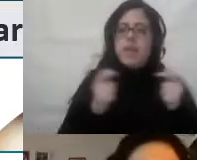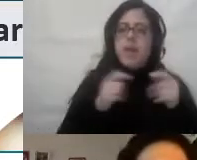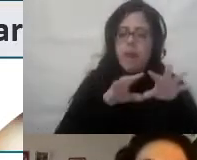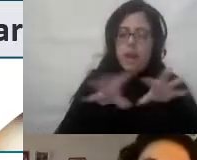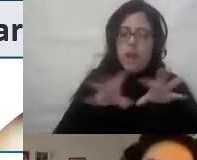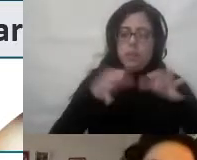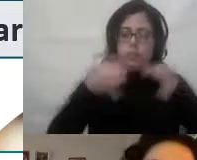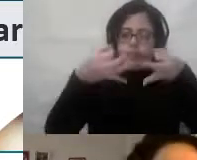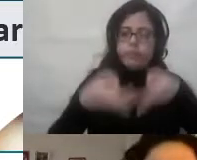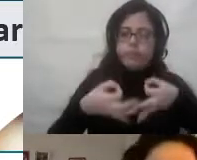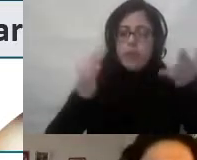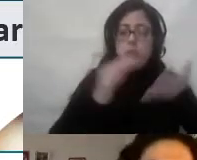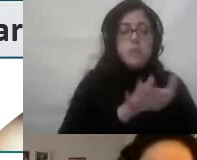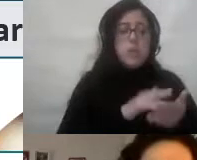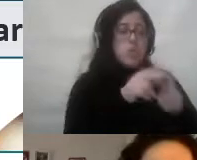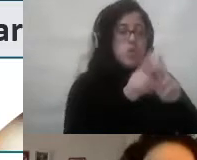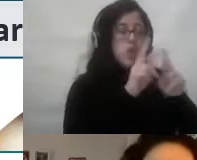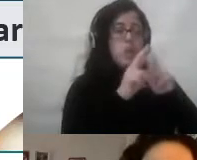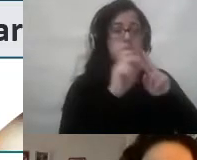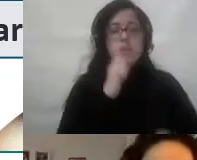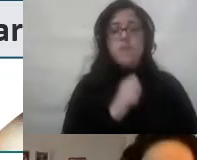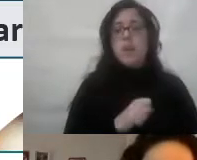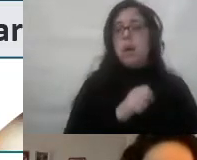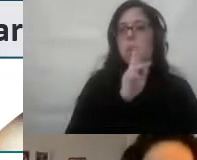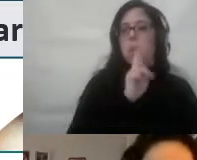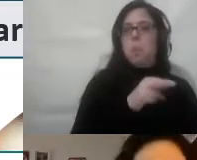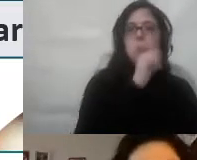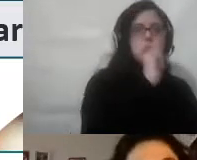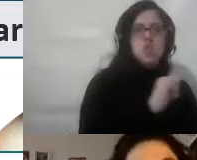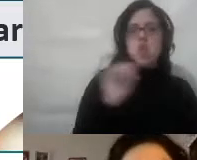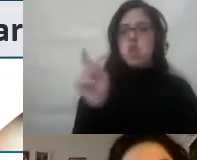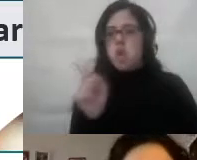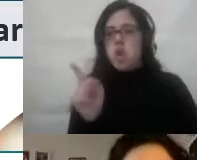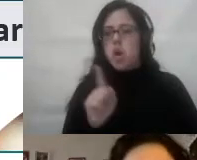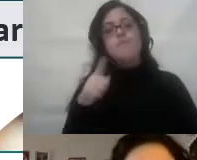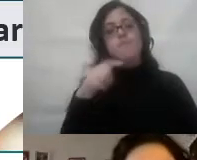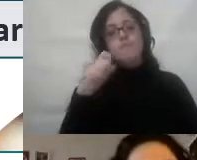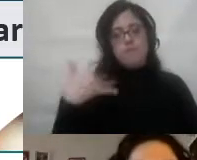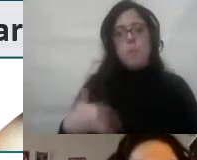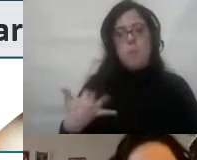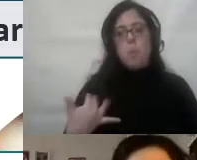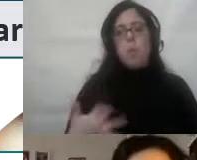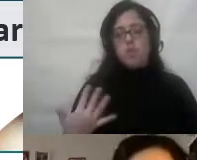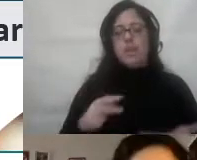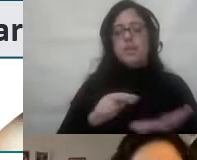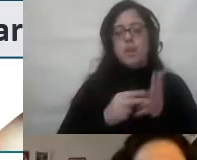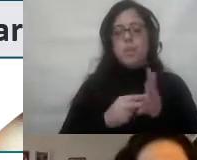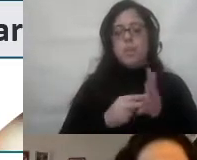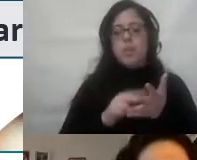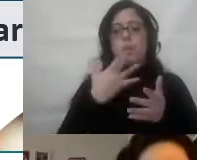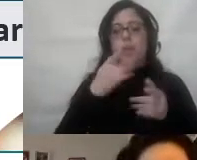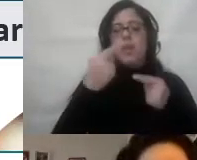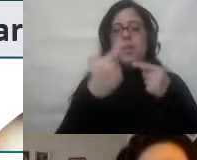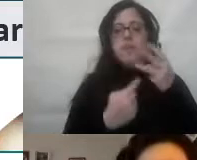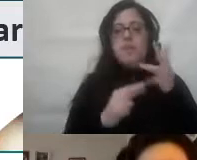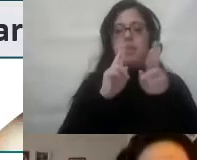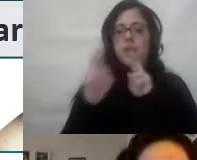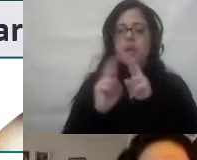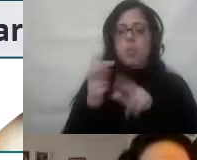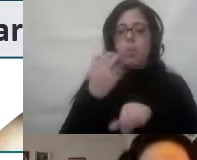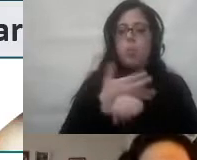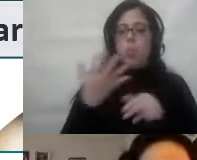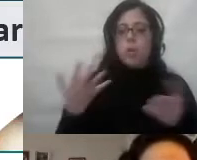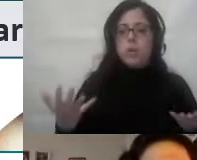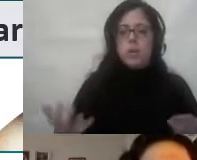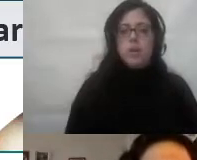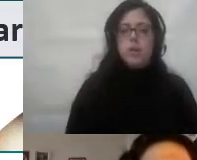con un sí o no, tenemos un mal problema socialmente relevante, porque los problemas sociales relevantes tienen diversas posibilidades de respuesta, ¿ya?